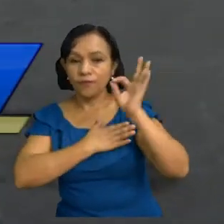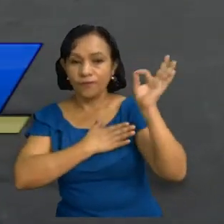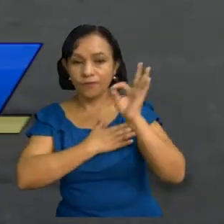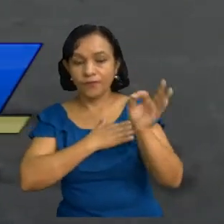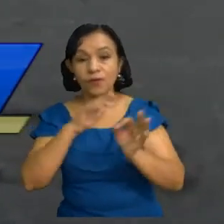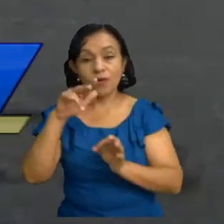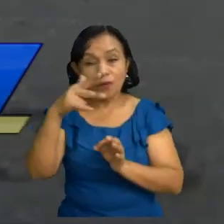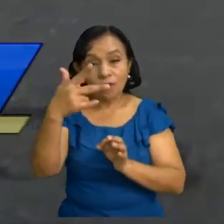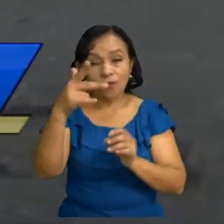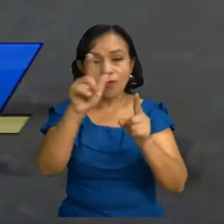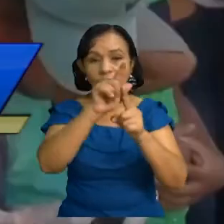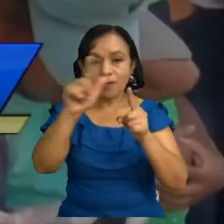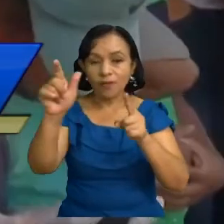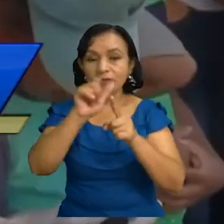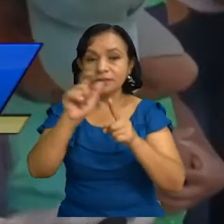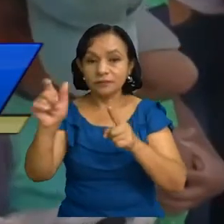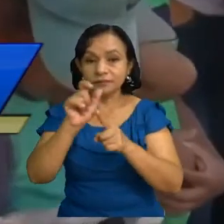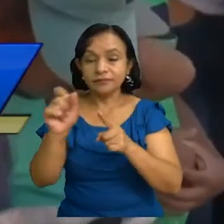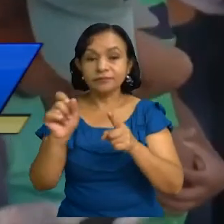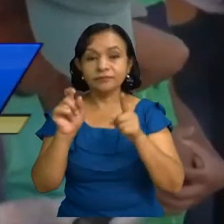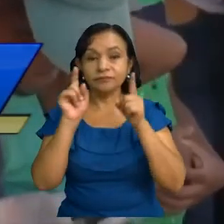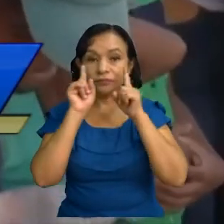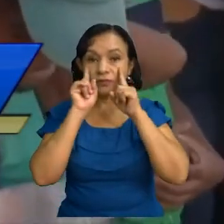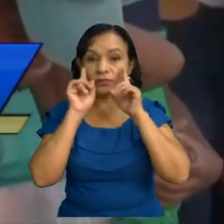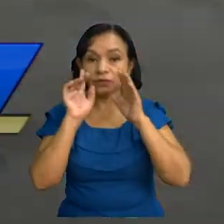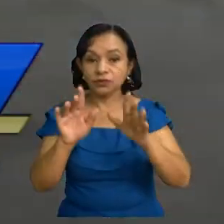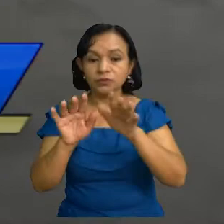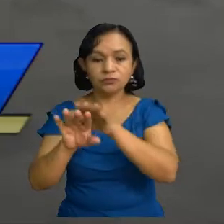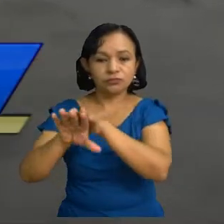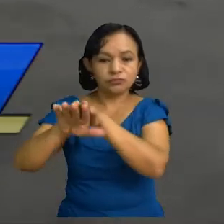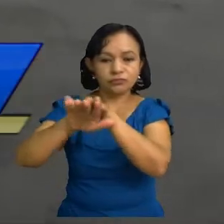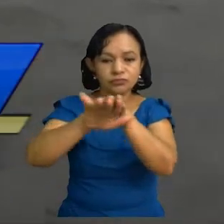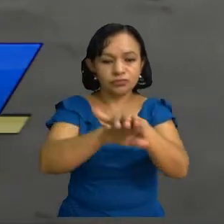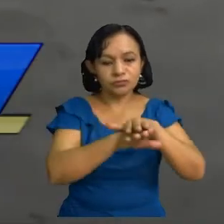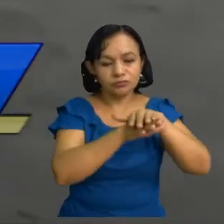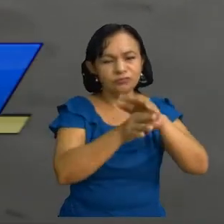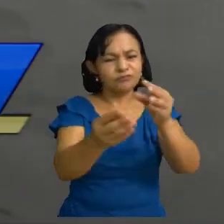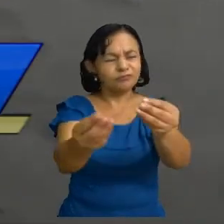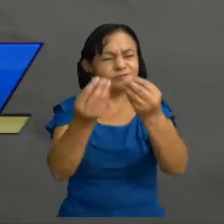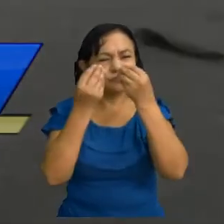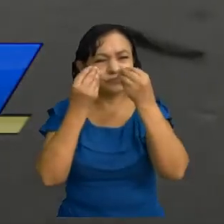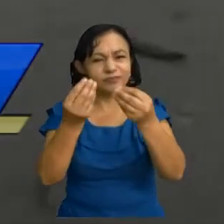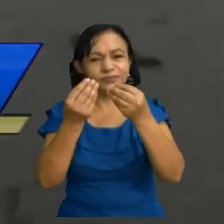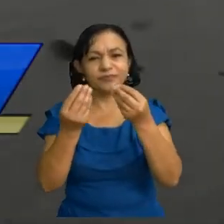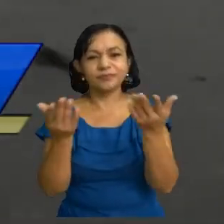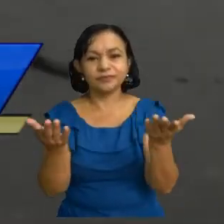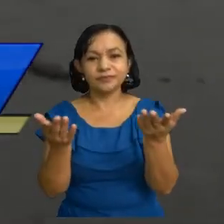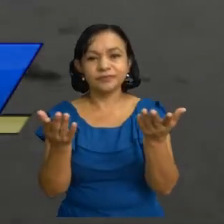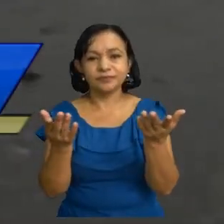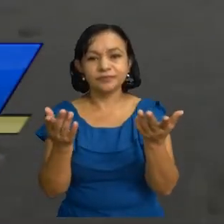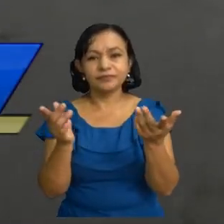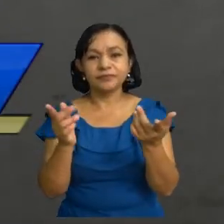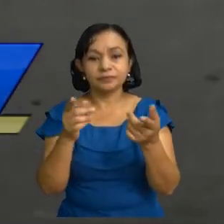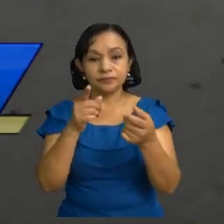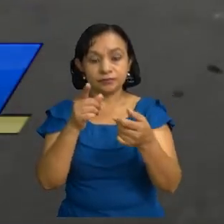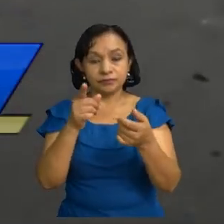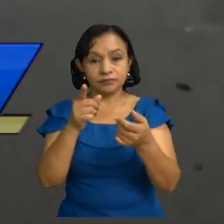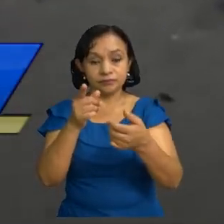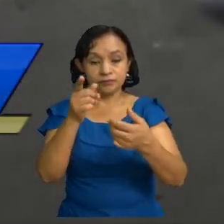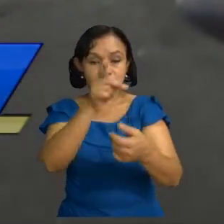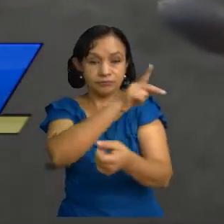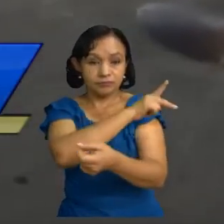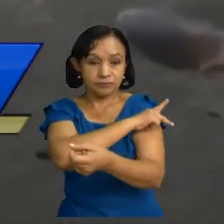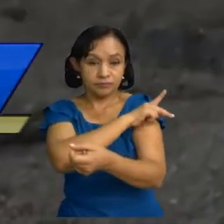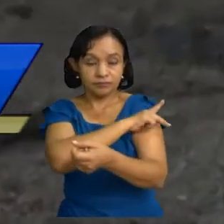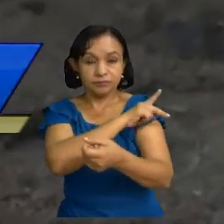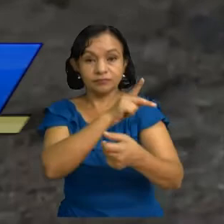ocho meses donde estará arribada masiva las tortugas entonces en eso muchos meses tenemos a nuestros hermanos de la policía